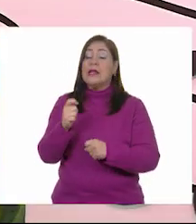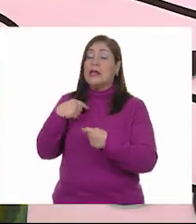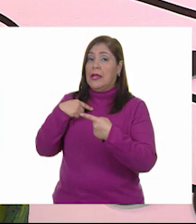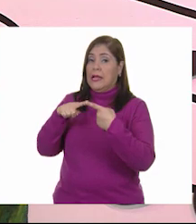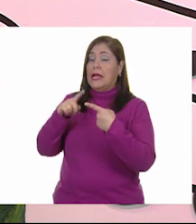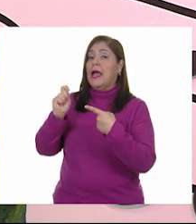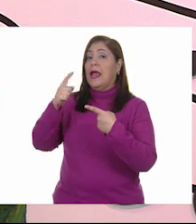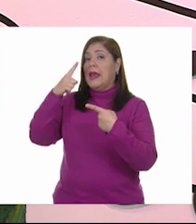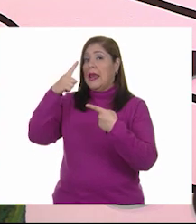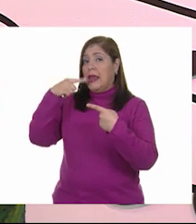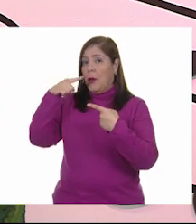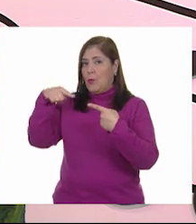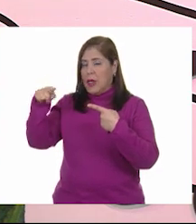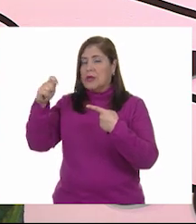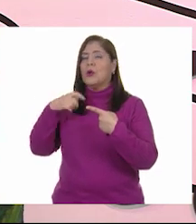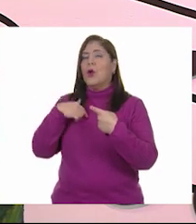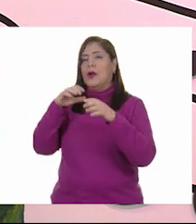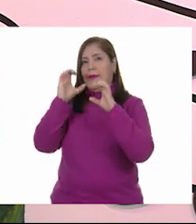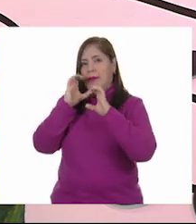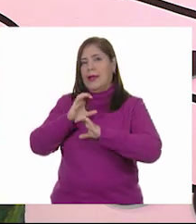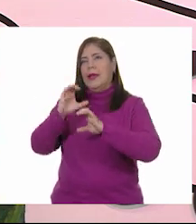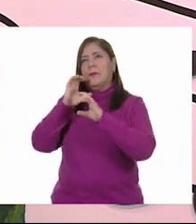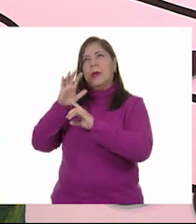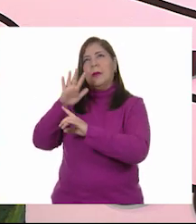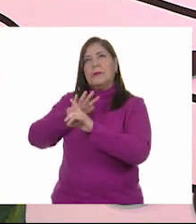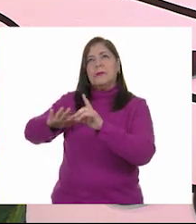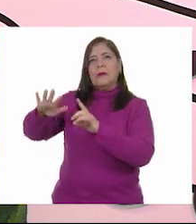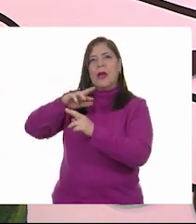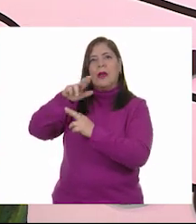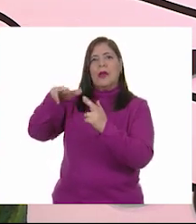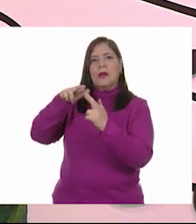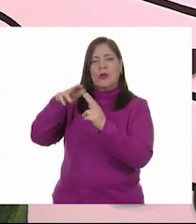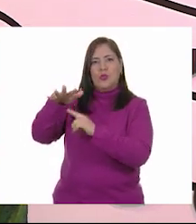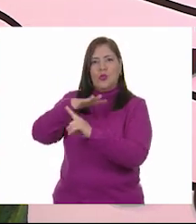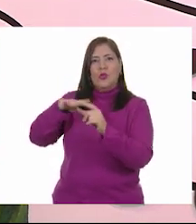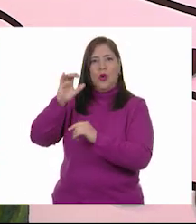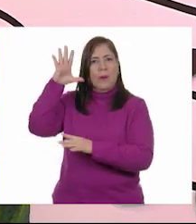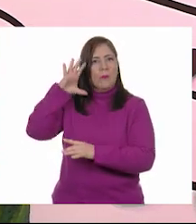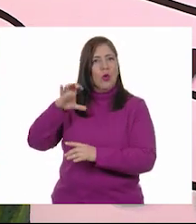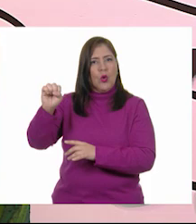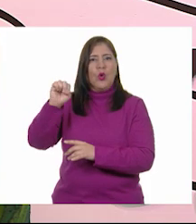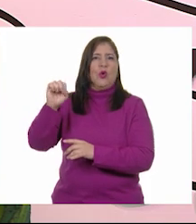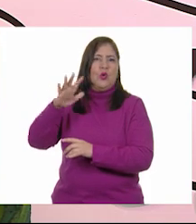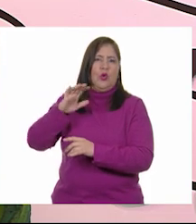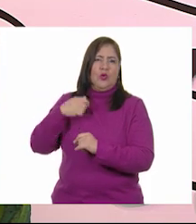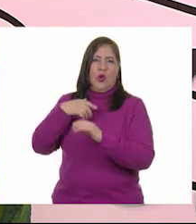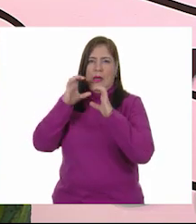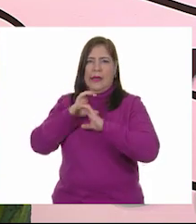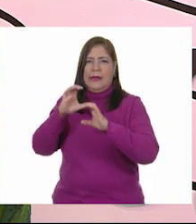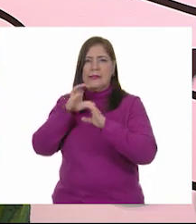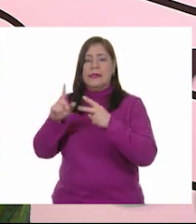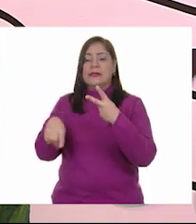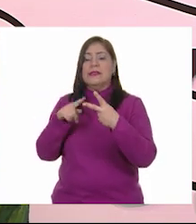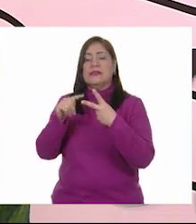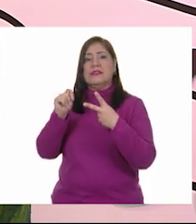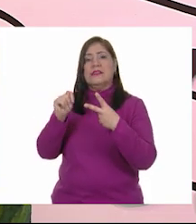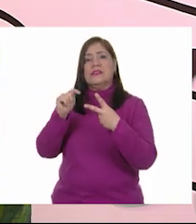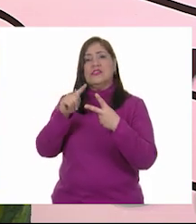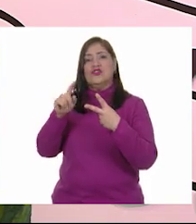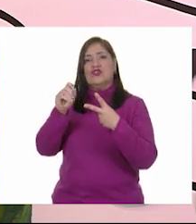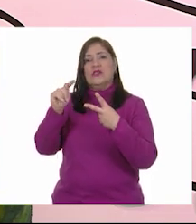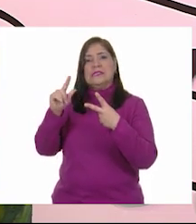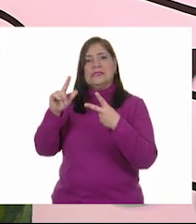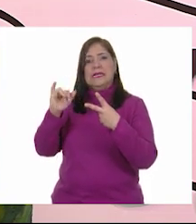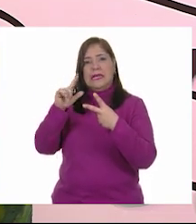náhuatl, que es de la zona de Morelos, las canciones que canto. Tengo tzotzil, que